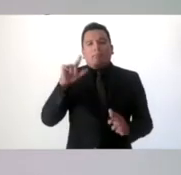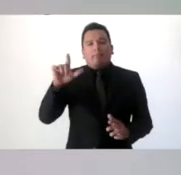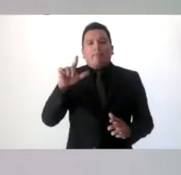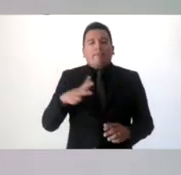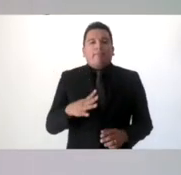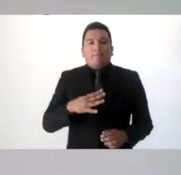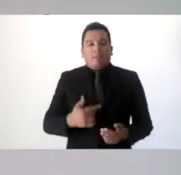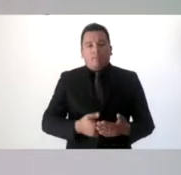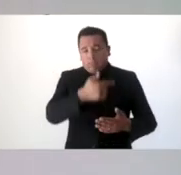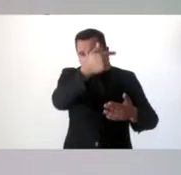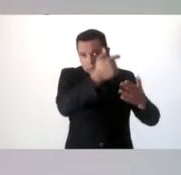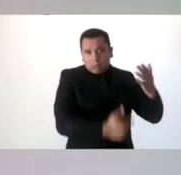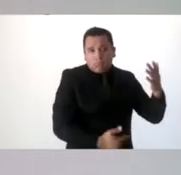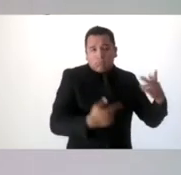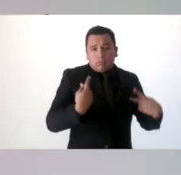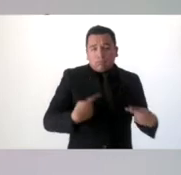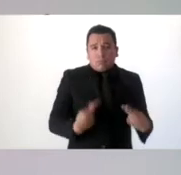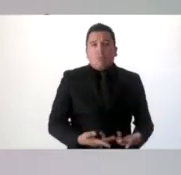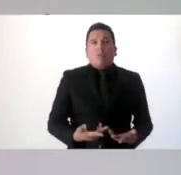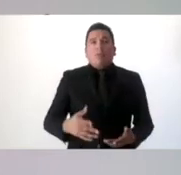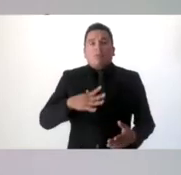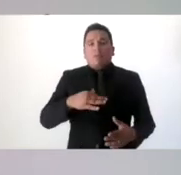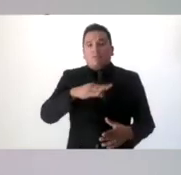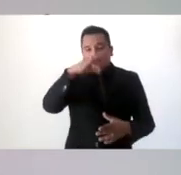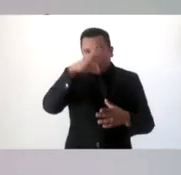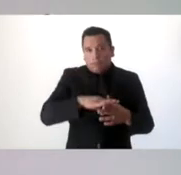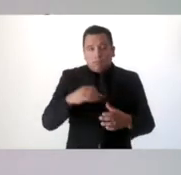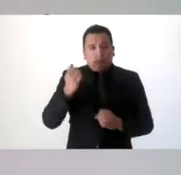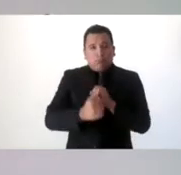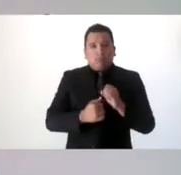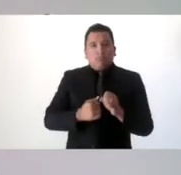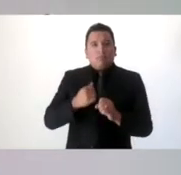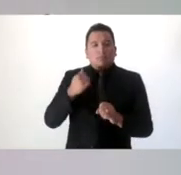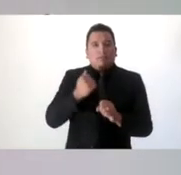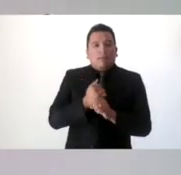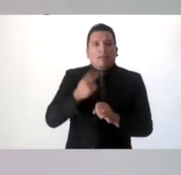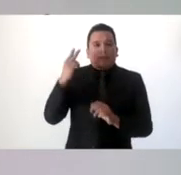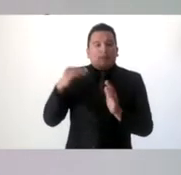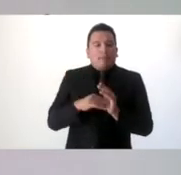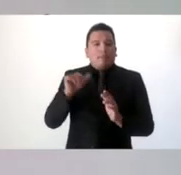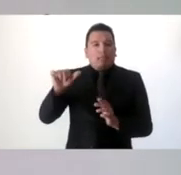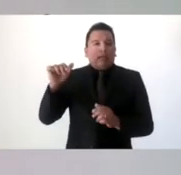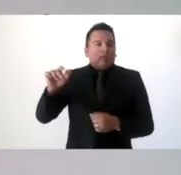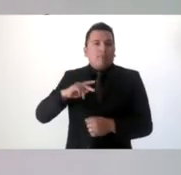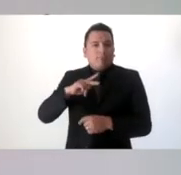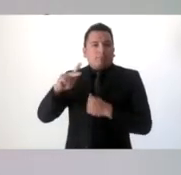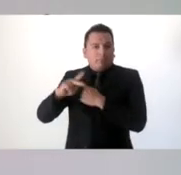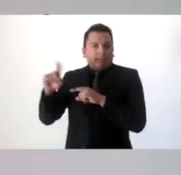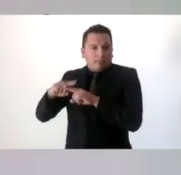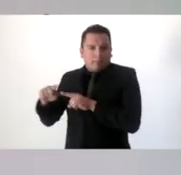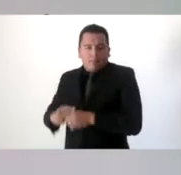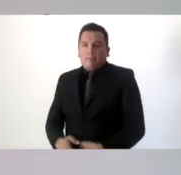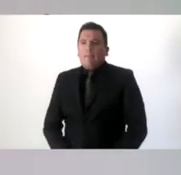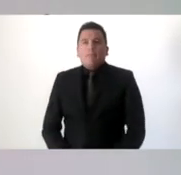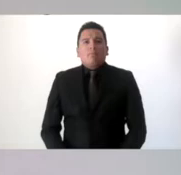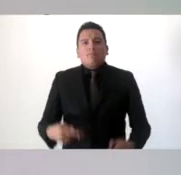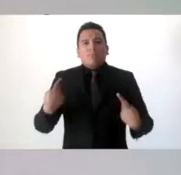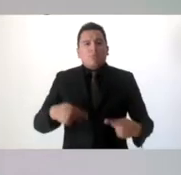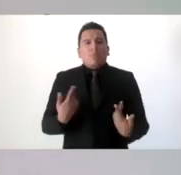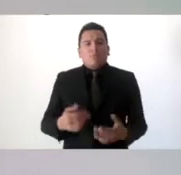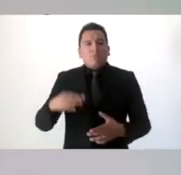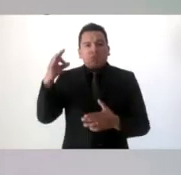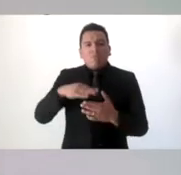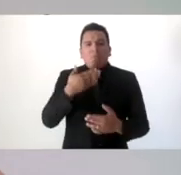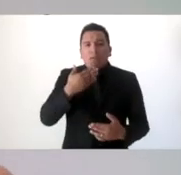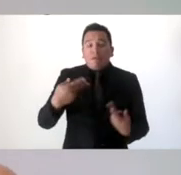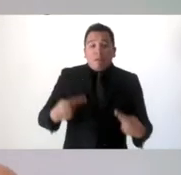para votación desde el extranjero ya fue electrónico. Entonces, esta parte ya la dimos, no hubo mayor problema, nadie se quejó, nadie dijo nada, y todo